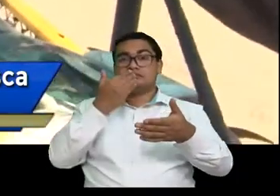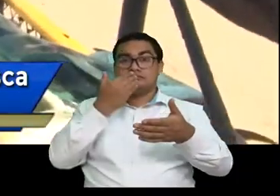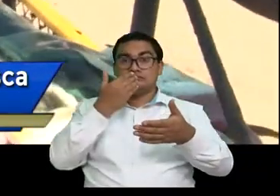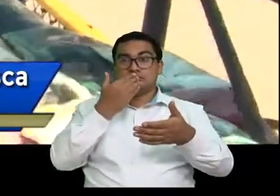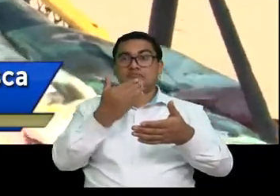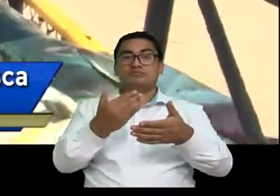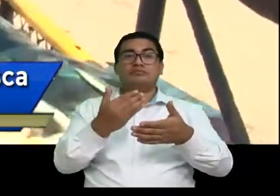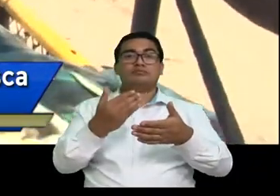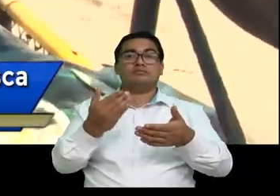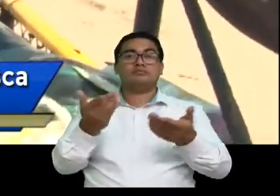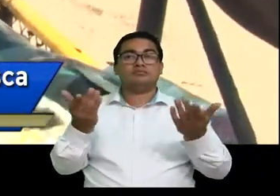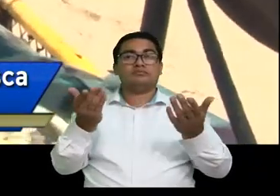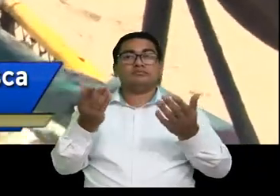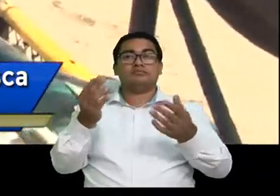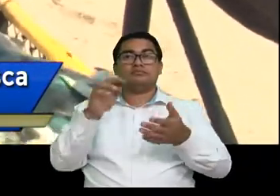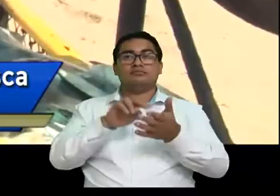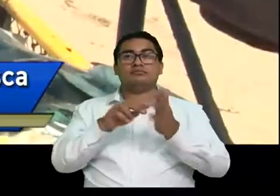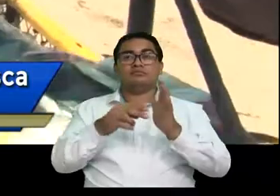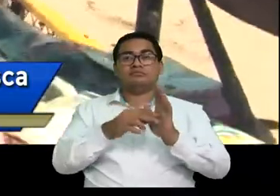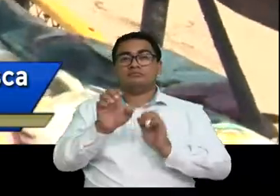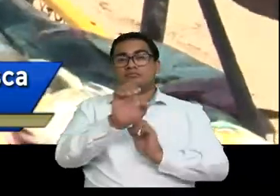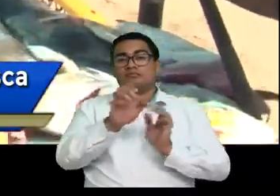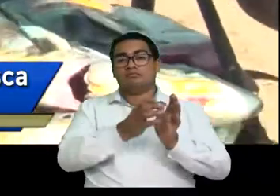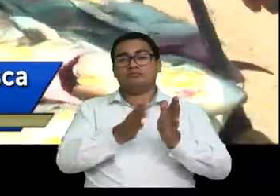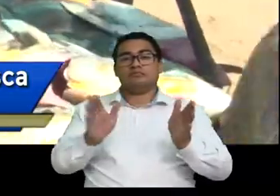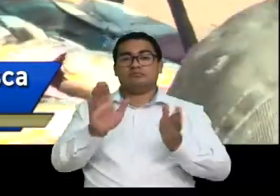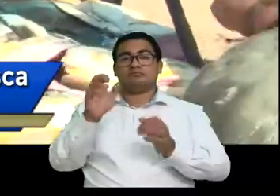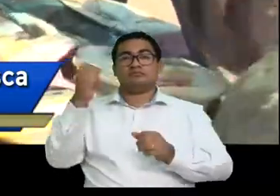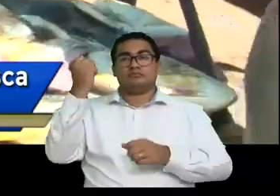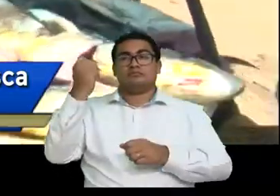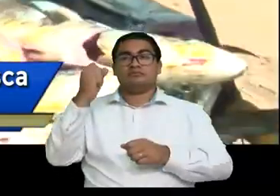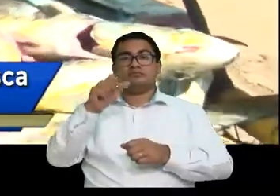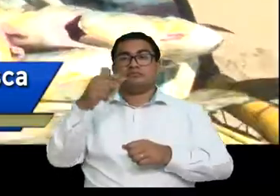fiscal solo de enero a julio, en 7 meses,